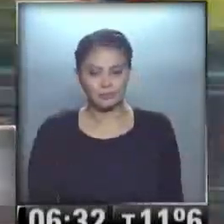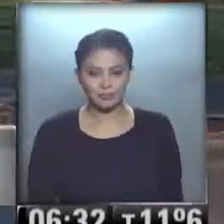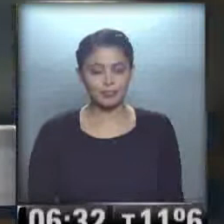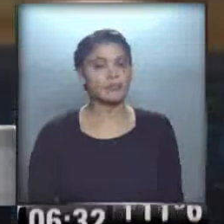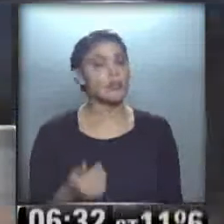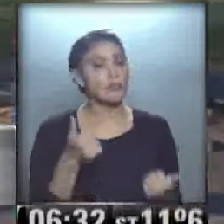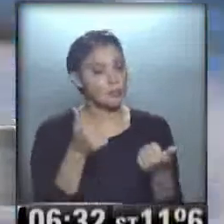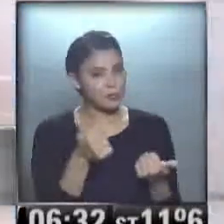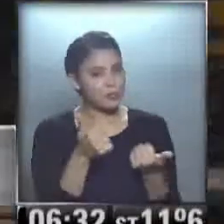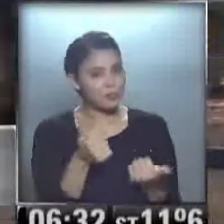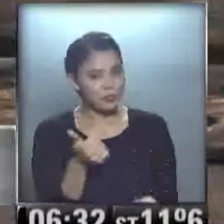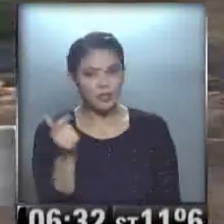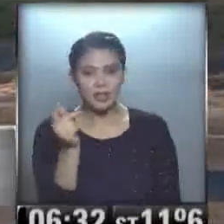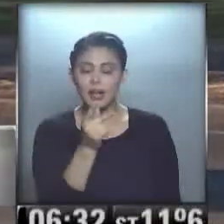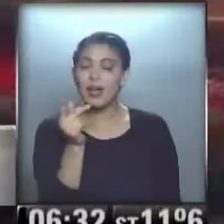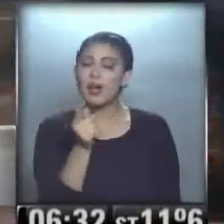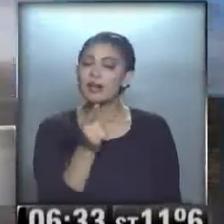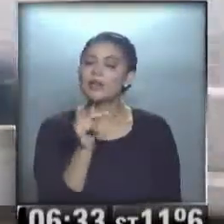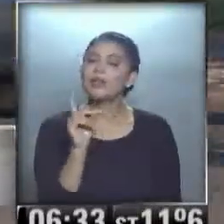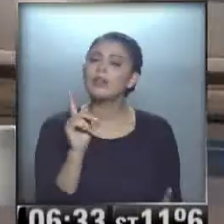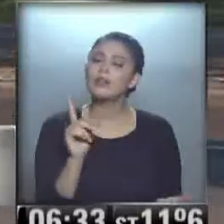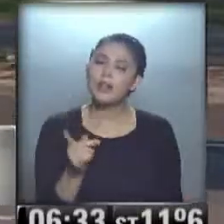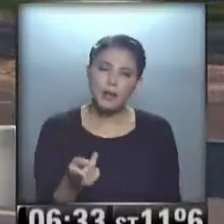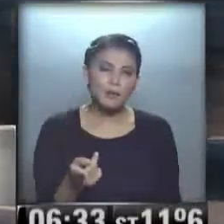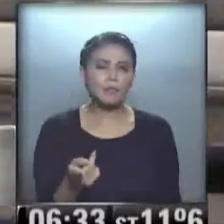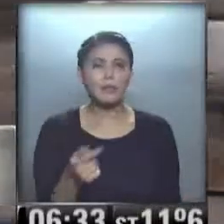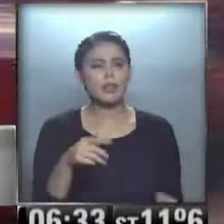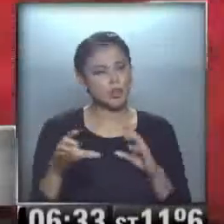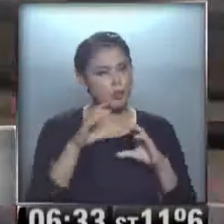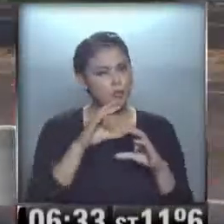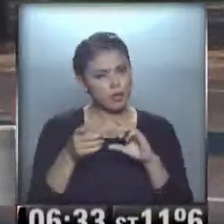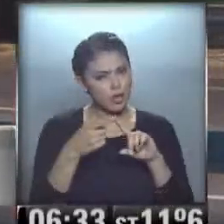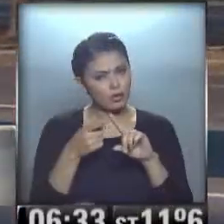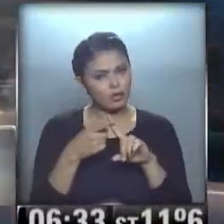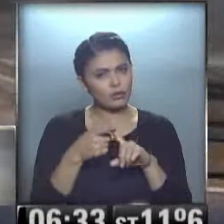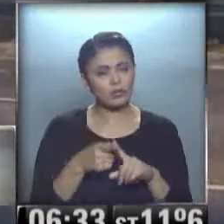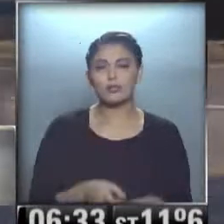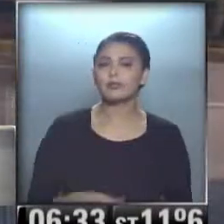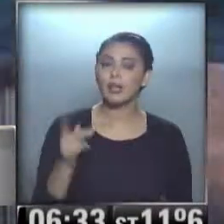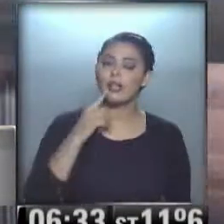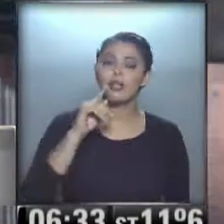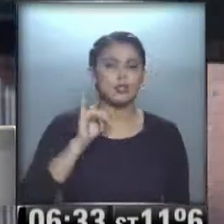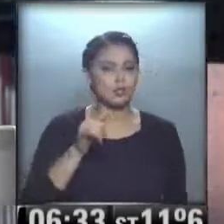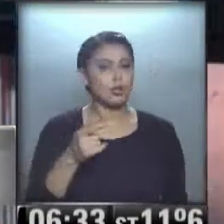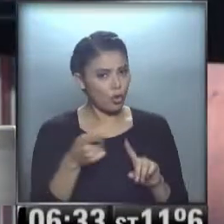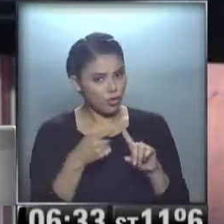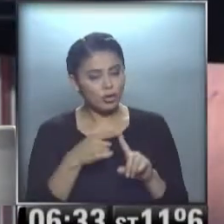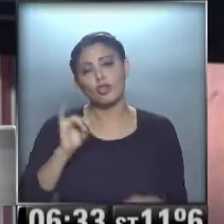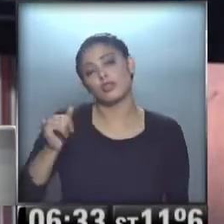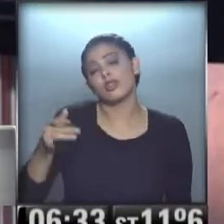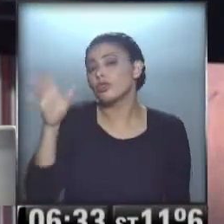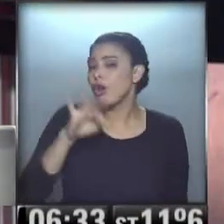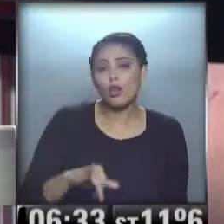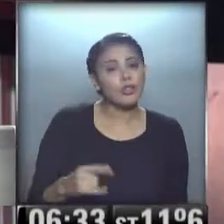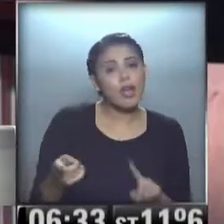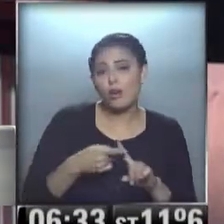Muy bien, Cari. Y decime, Cari, ¿se comunicó con vos ya? ¿Ya habló con vos? Sí, como todos los días,